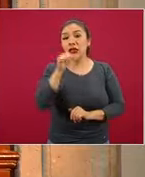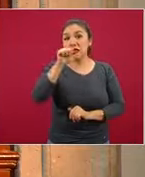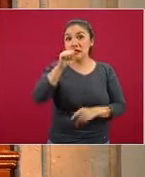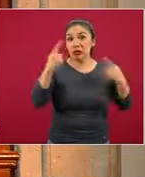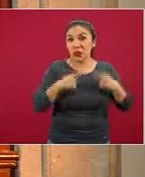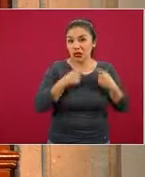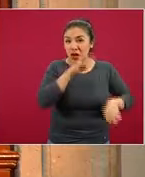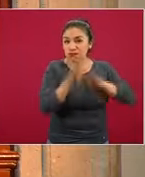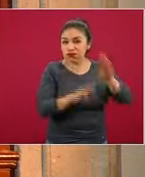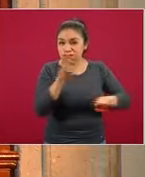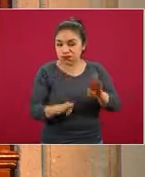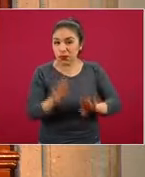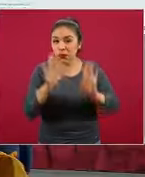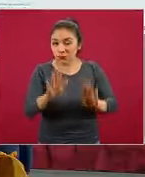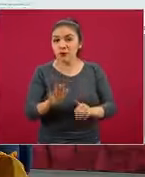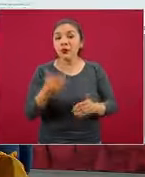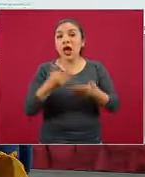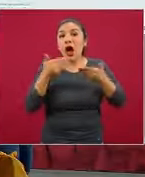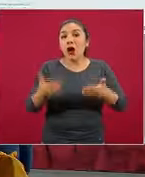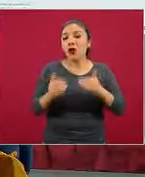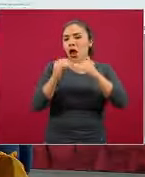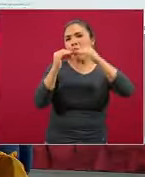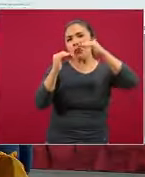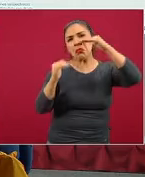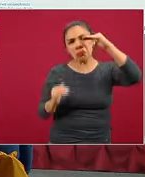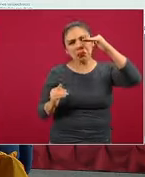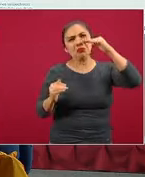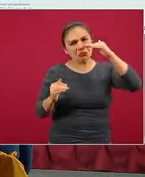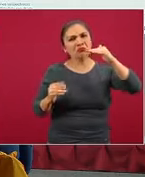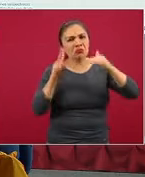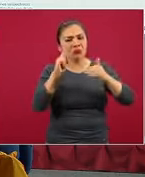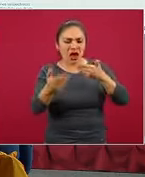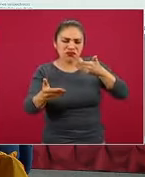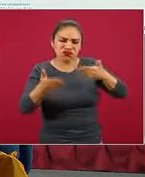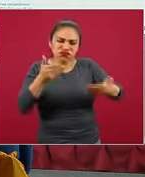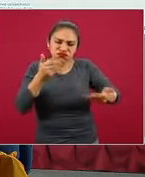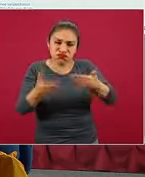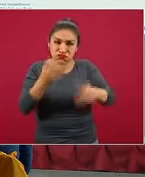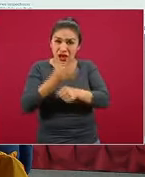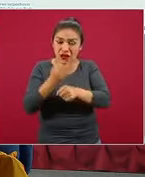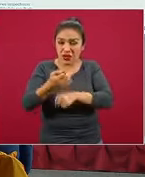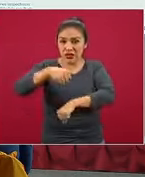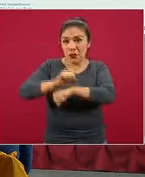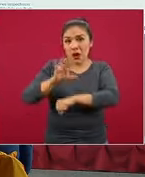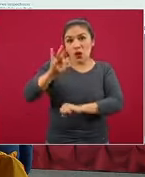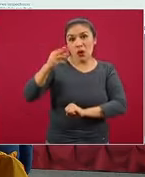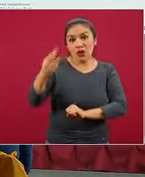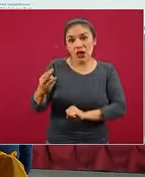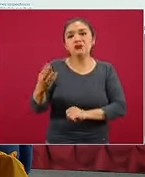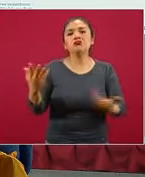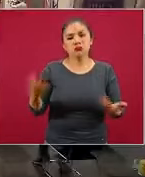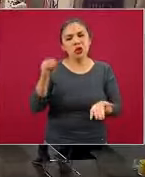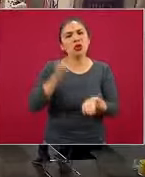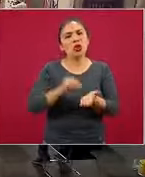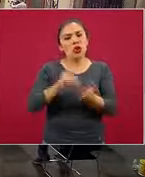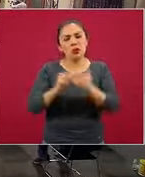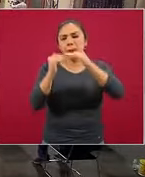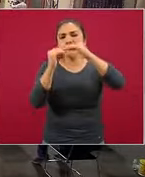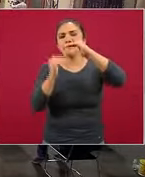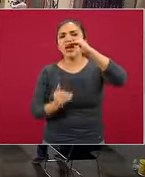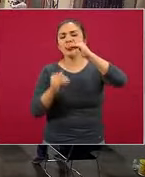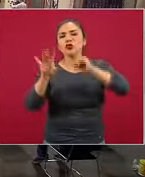5.316, el descenso, la disminución en comparación a esa semana para la semana 43 es todavía de un